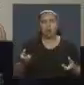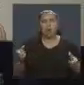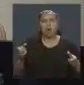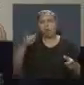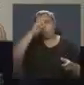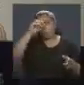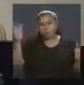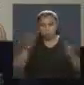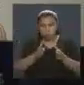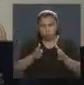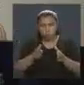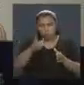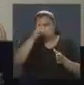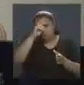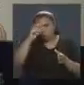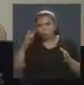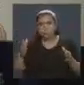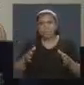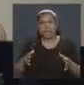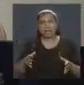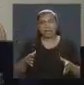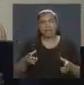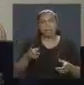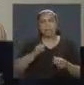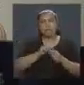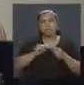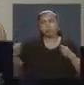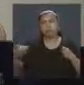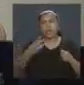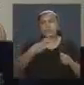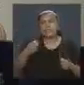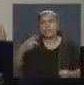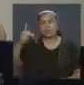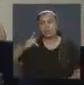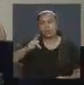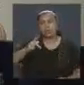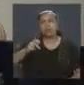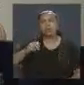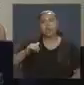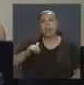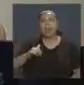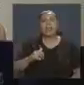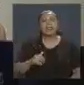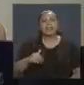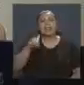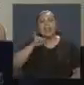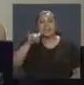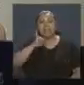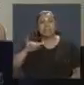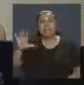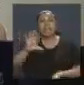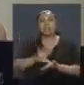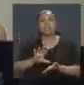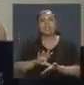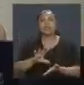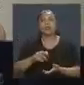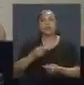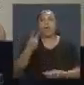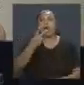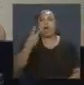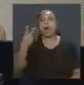y los hospitales que tiene. Absolutamente nada más. Estamos distanciados a 300 kilómetros de Iquique y al centro del país a 2.000 kilómetros.